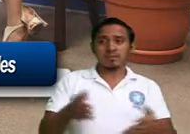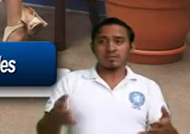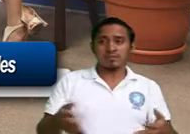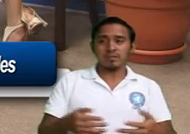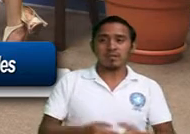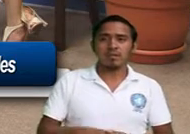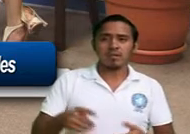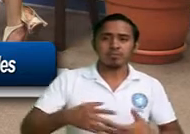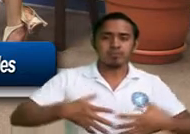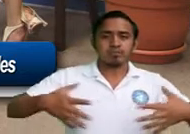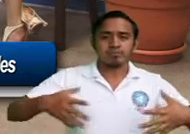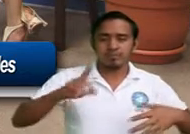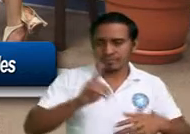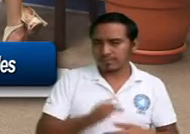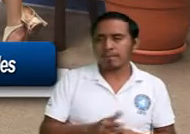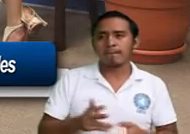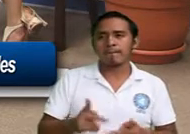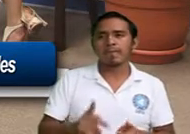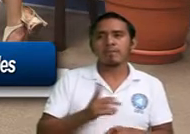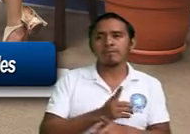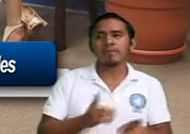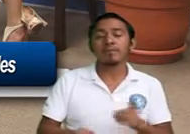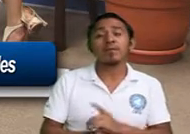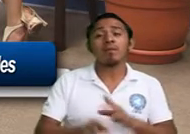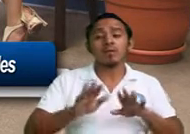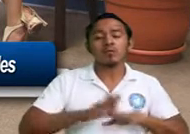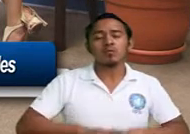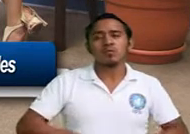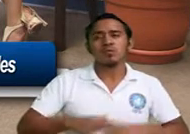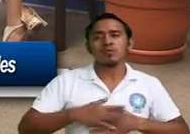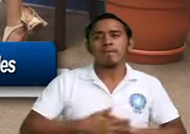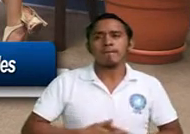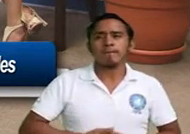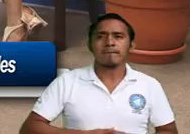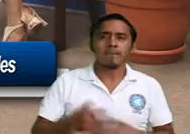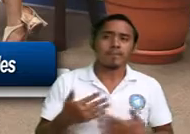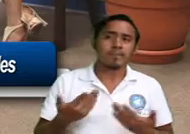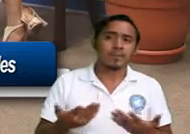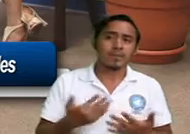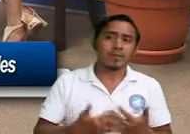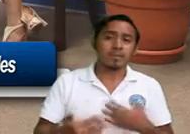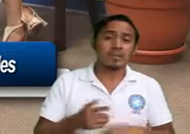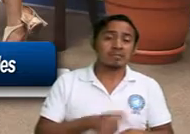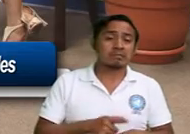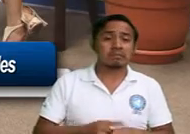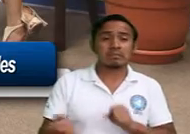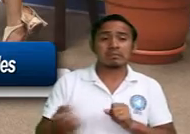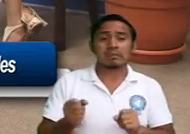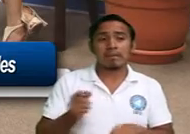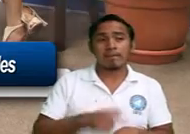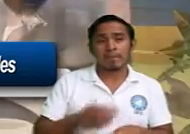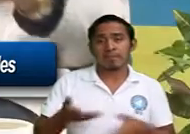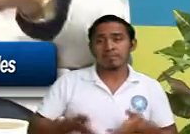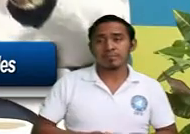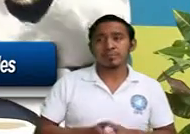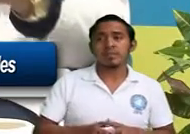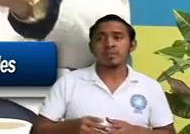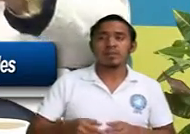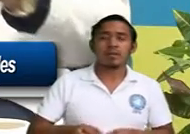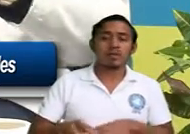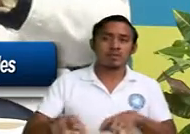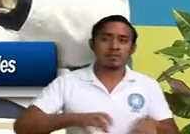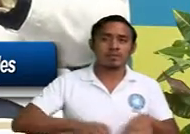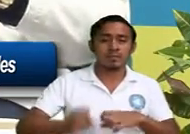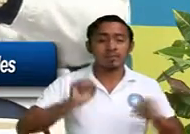ejercicio físico, pero sí debería de reposar porque tenemos mayor predisposición a parto prematuro. Entonces, una actividad física